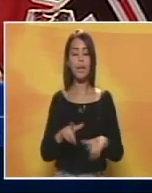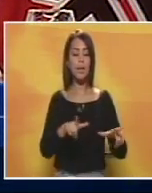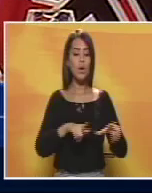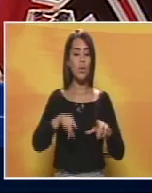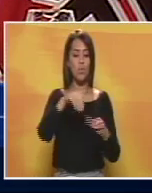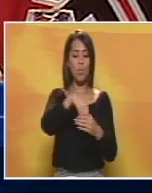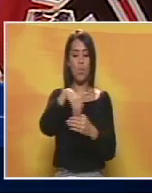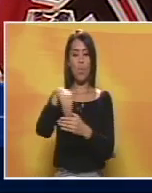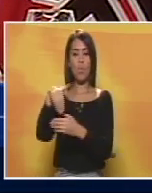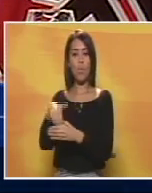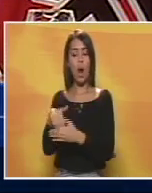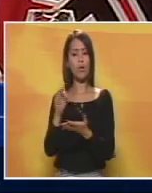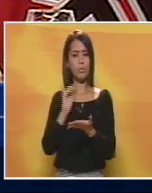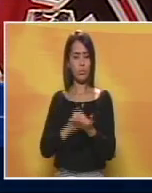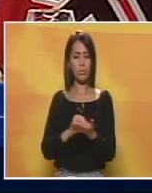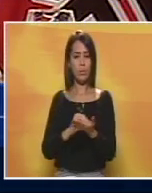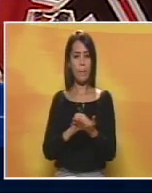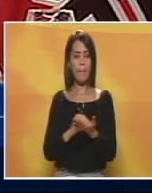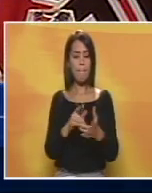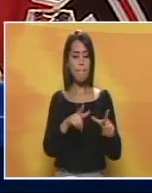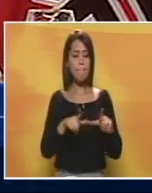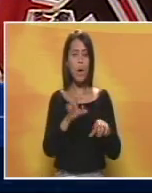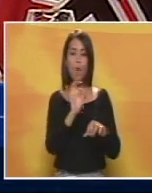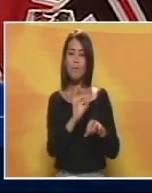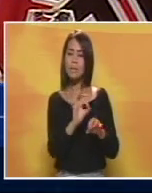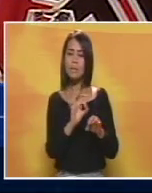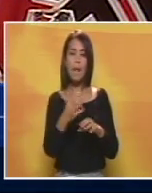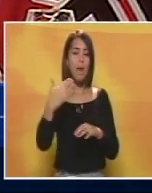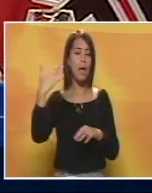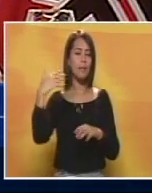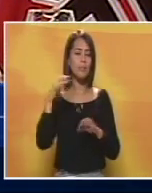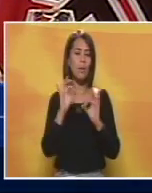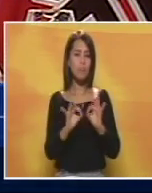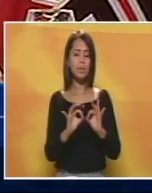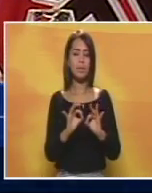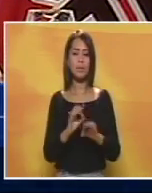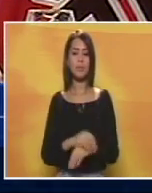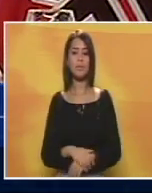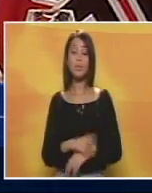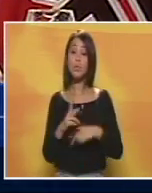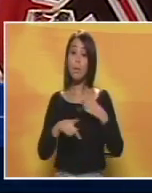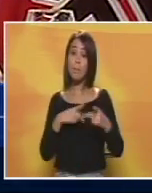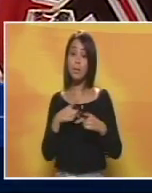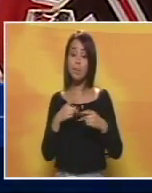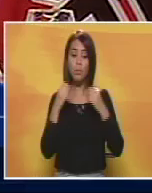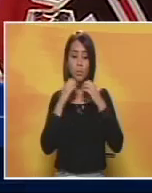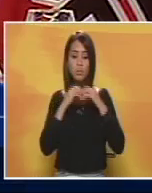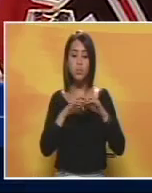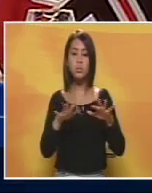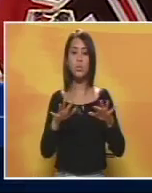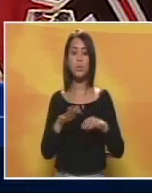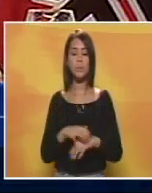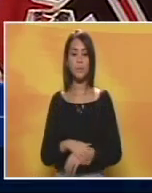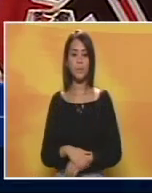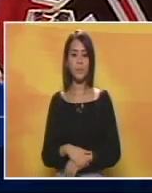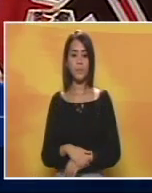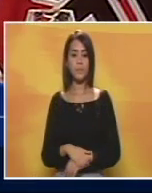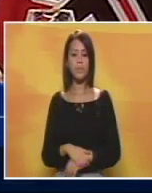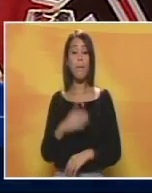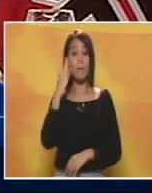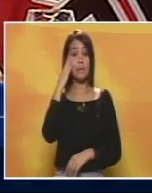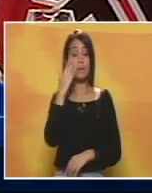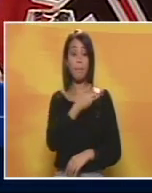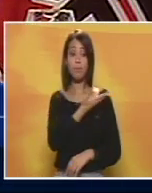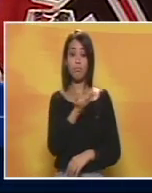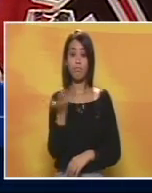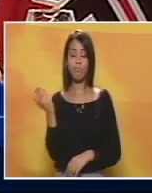votación serán reinstaurados a sus lugares originales y deberán procederse a la mayor difusión pública posible para conocimiento